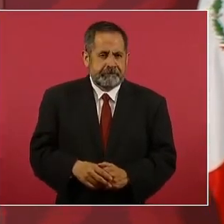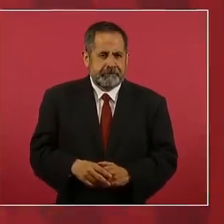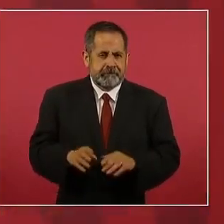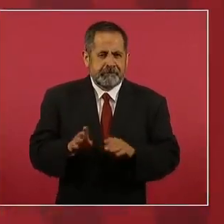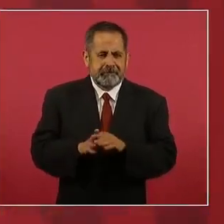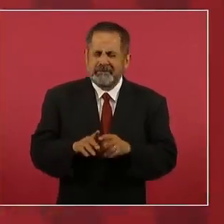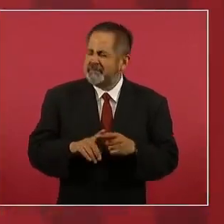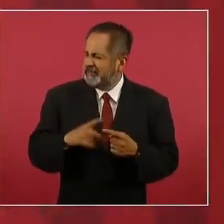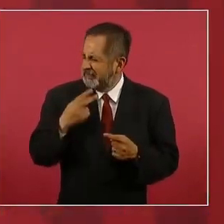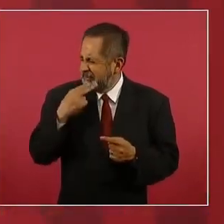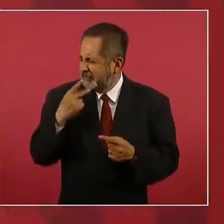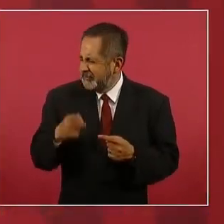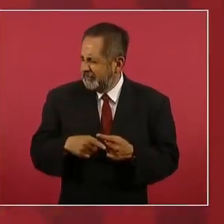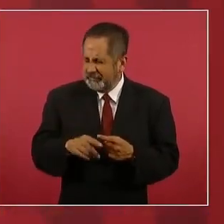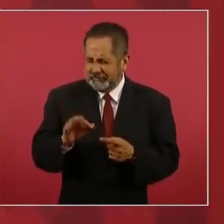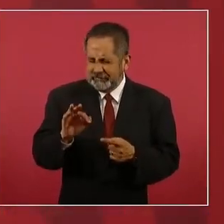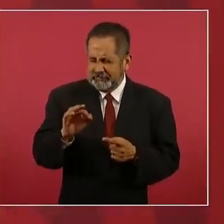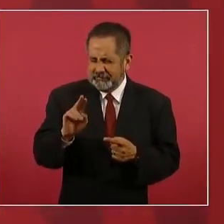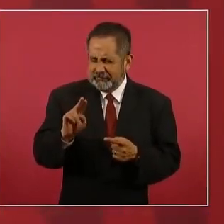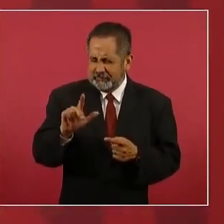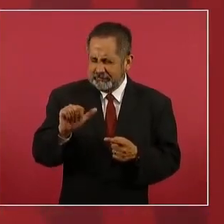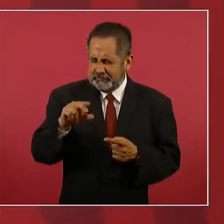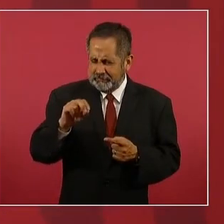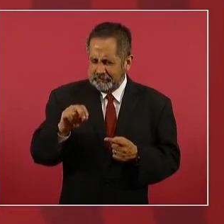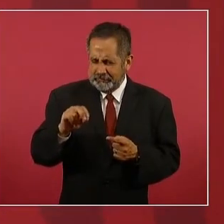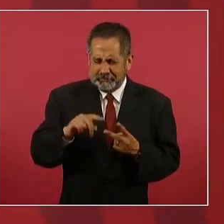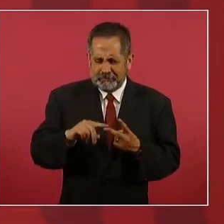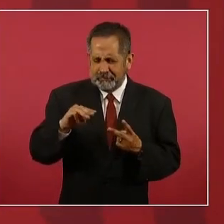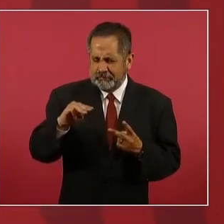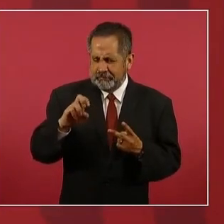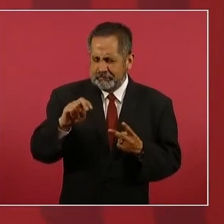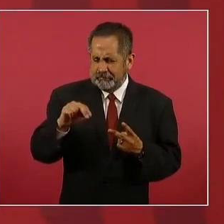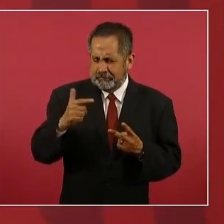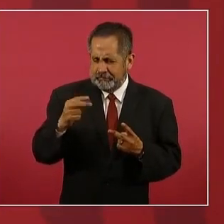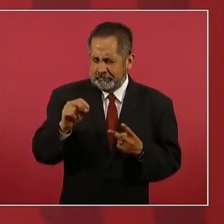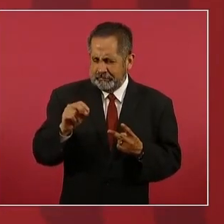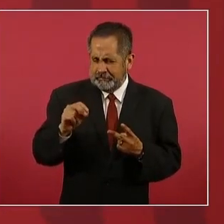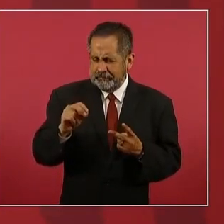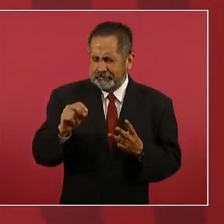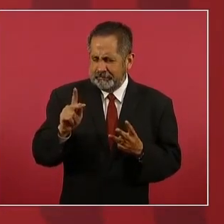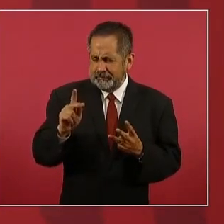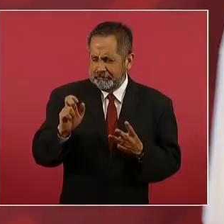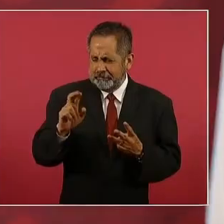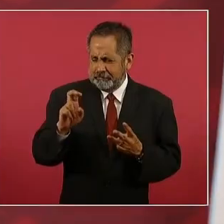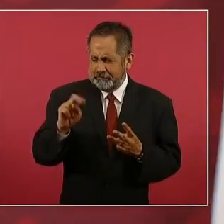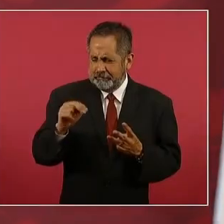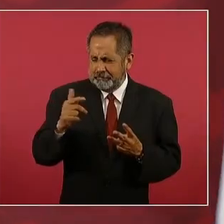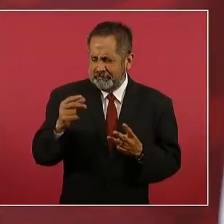fulano, mengano y perengano. Fulano, mengano y perengano.